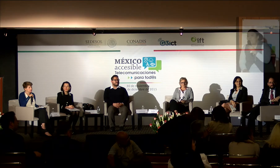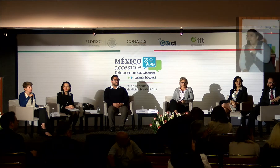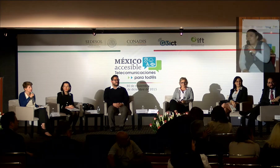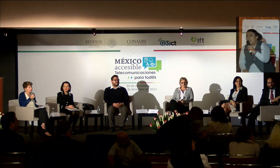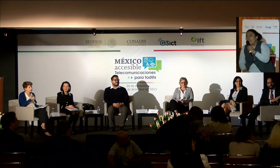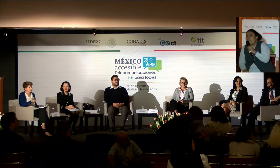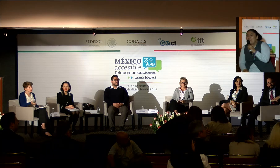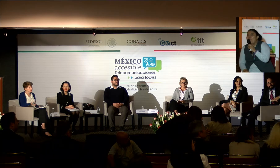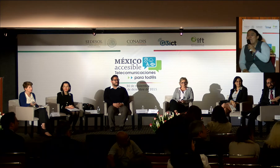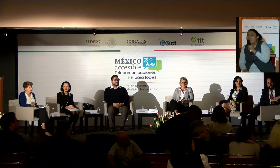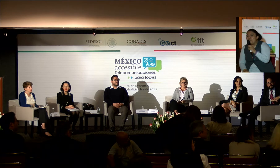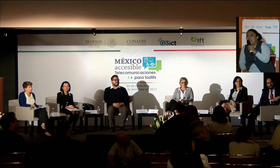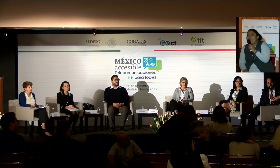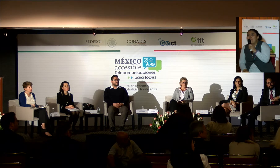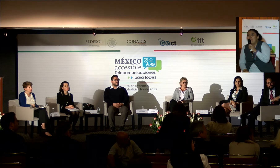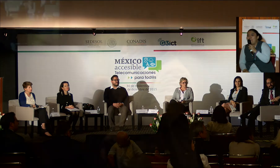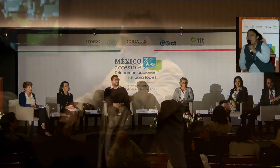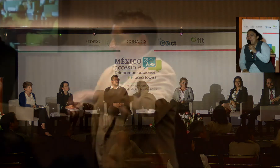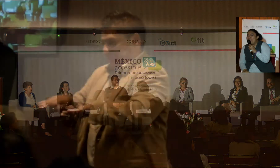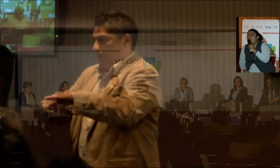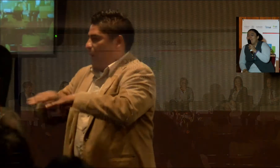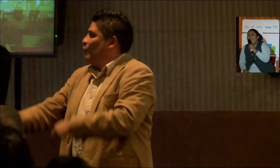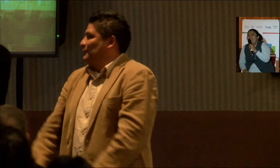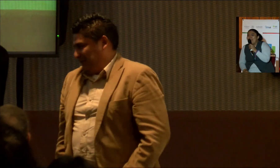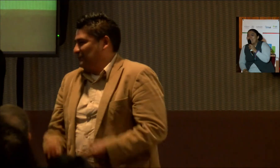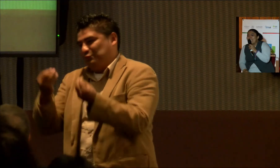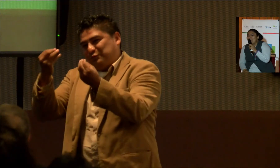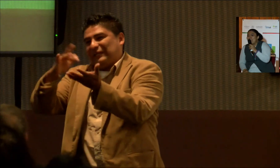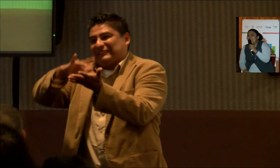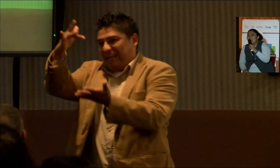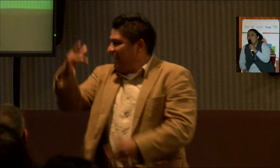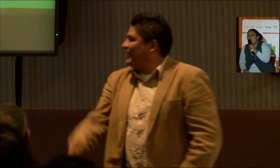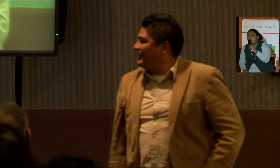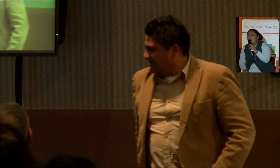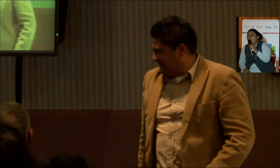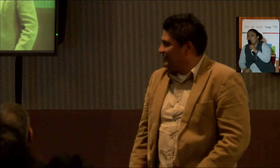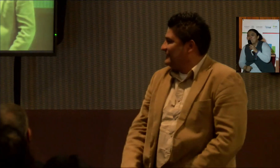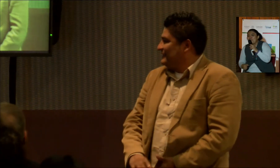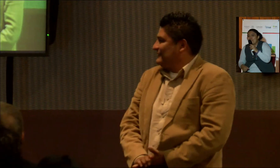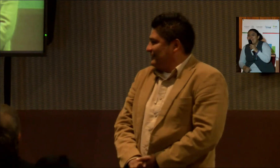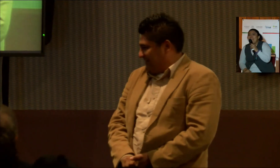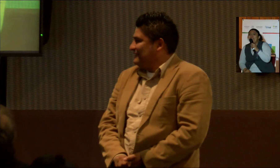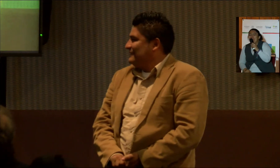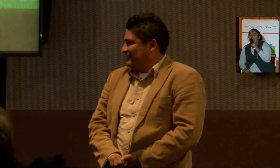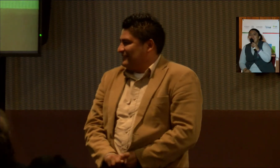gran líder, y que siga luchando por nosotros los sordos. Gracias. Muchas gracias.